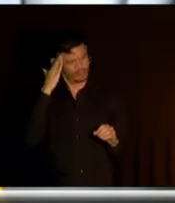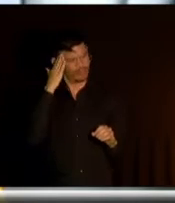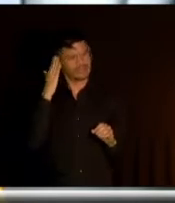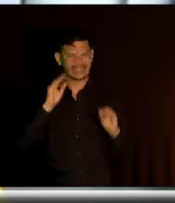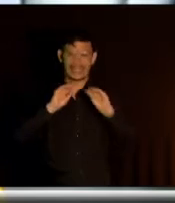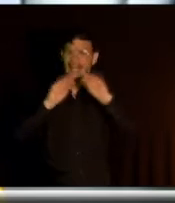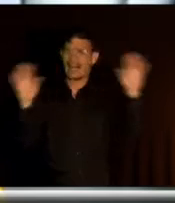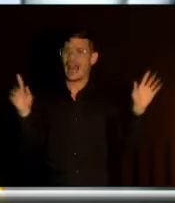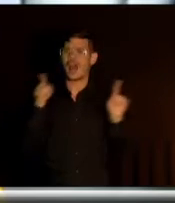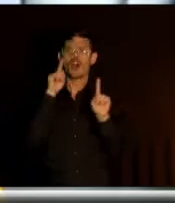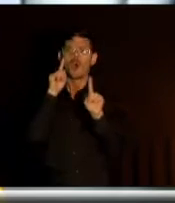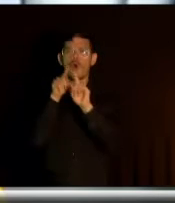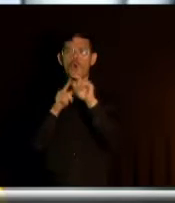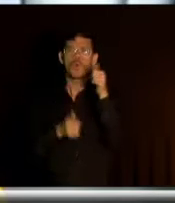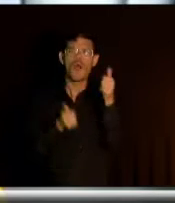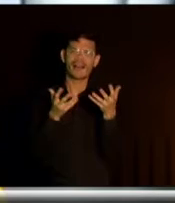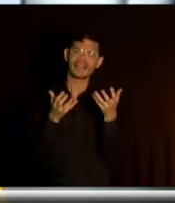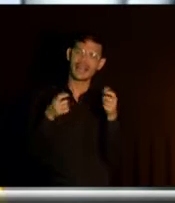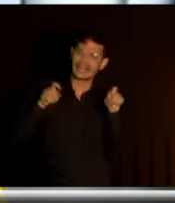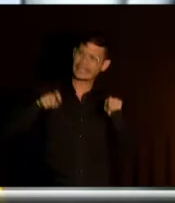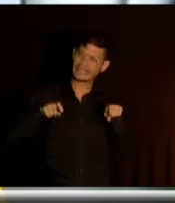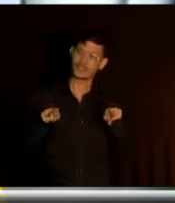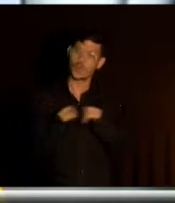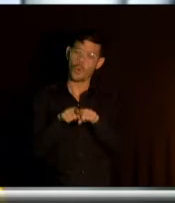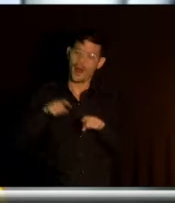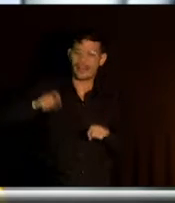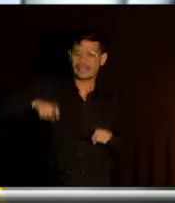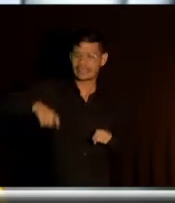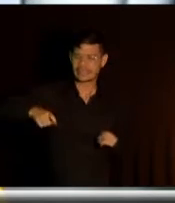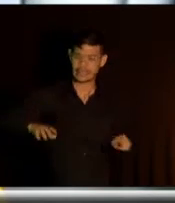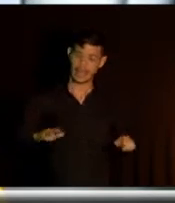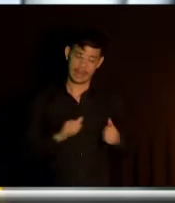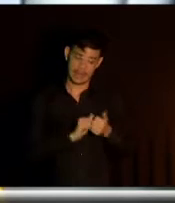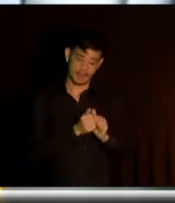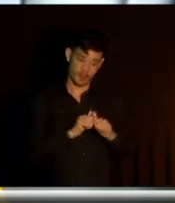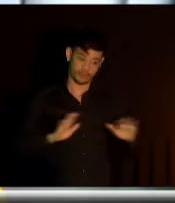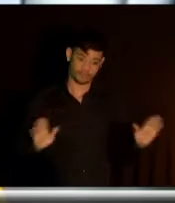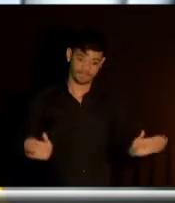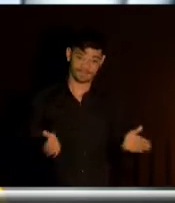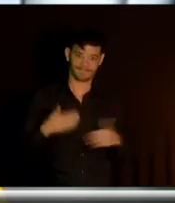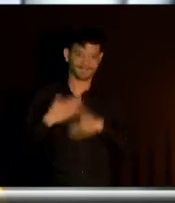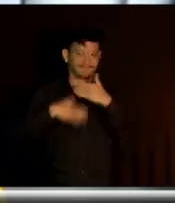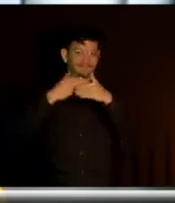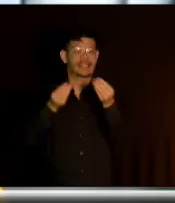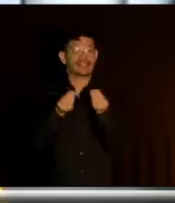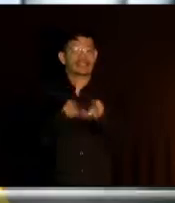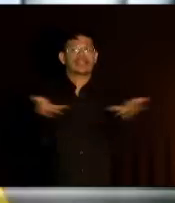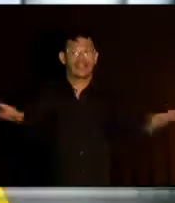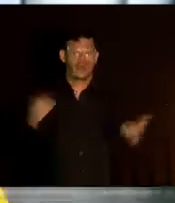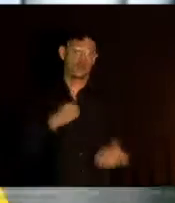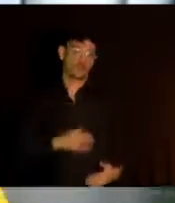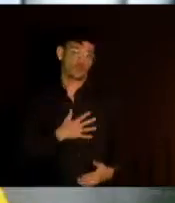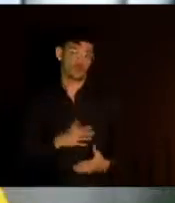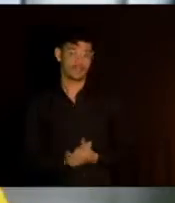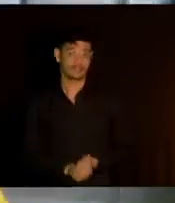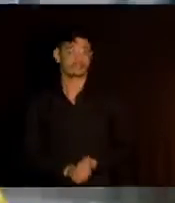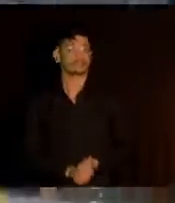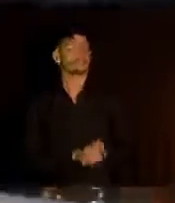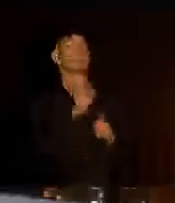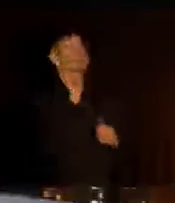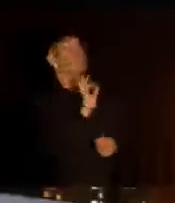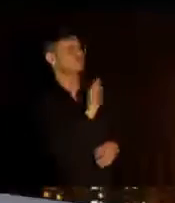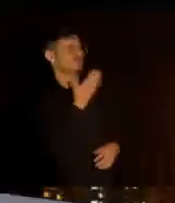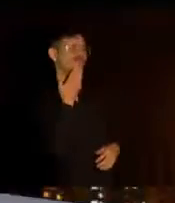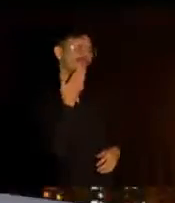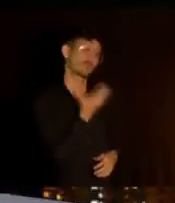que se necesita hacer para que el deporte siga creciendo, masificando y generar más oportunidades. Muy bien, Moisés, muchas gracias y